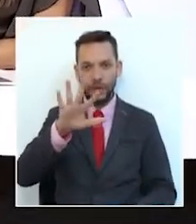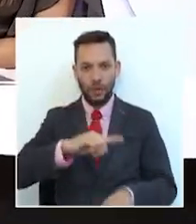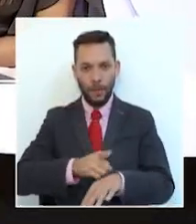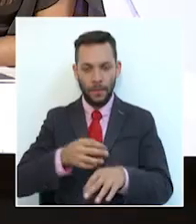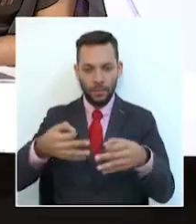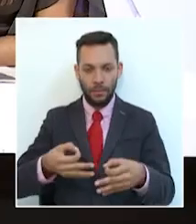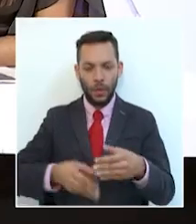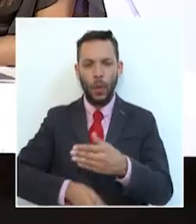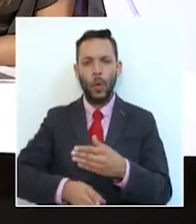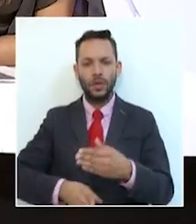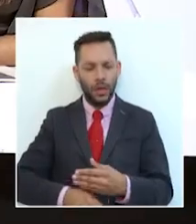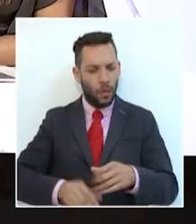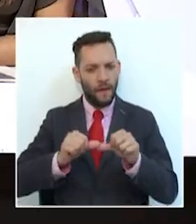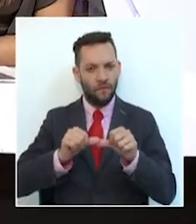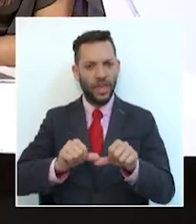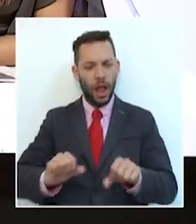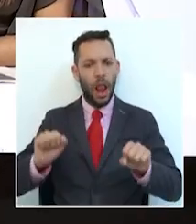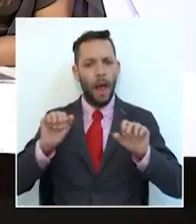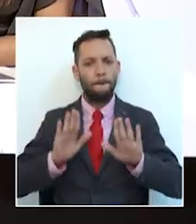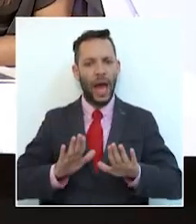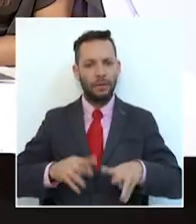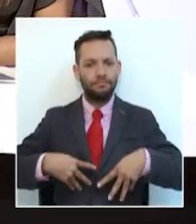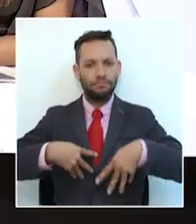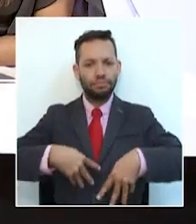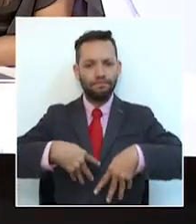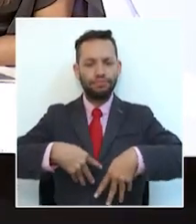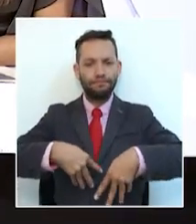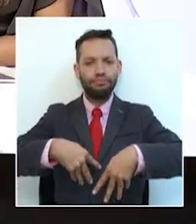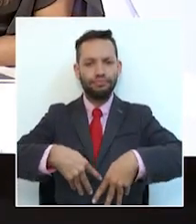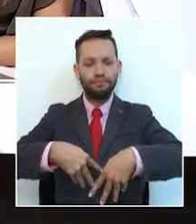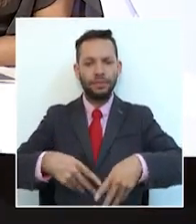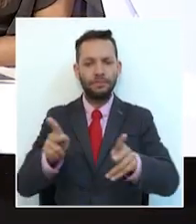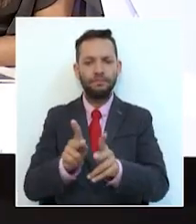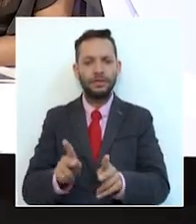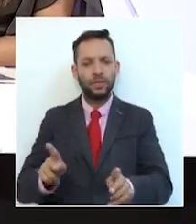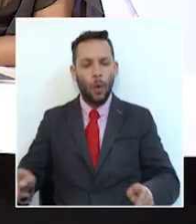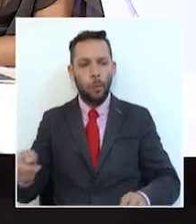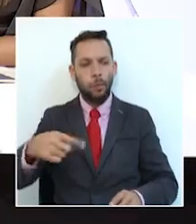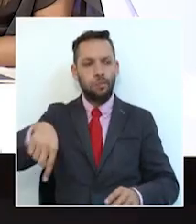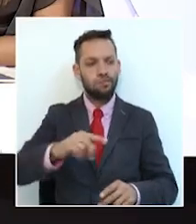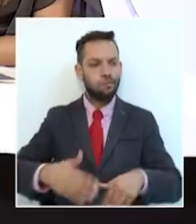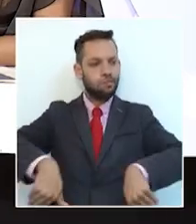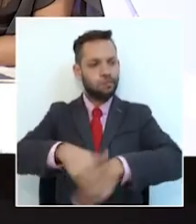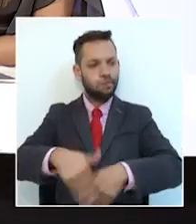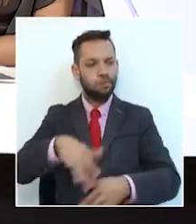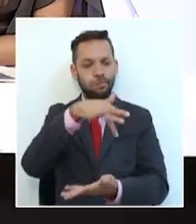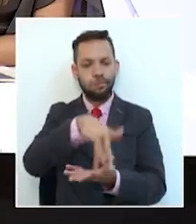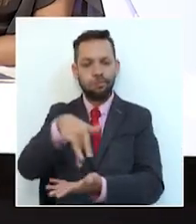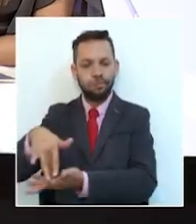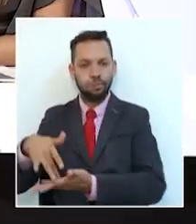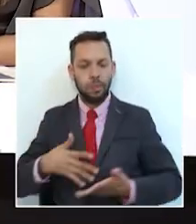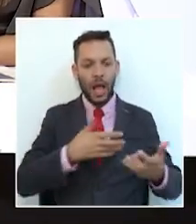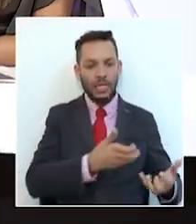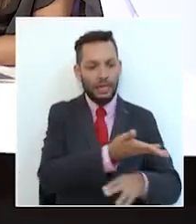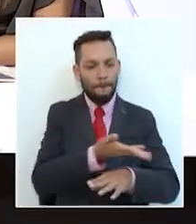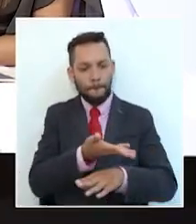8:05 PM, y es que siguen las protestas en todo el país, siguen las movilizaciones, los ciudadanos se han movilizado por las principales calles reclamando